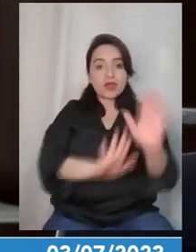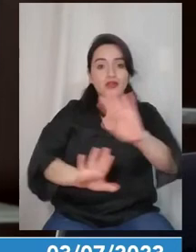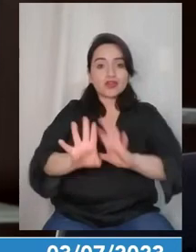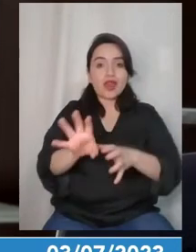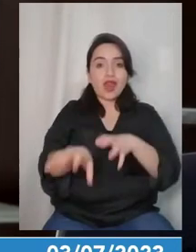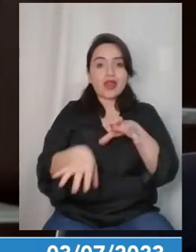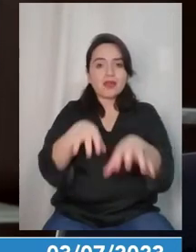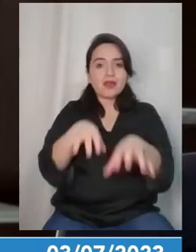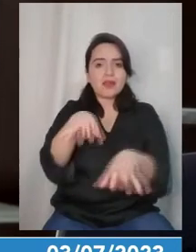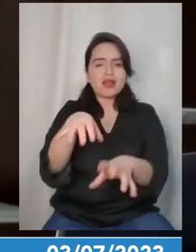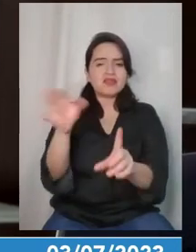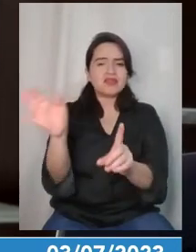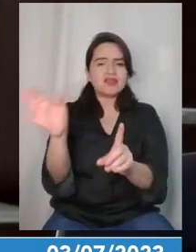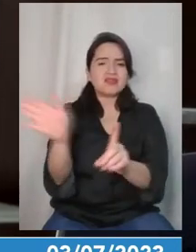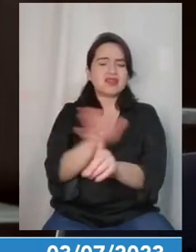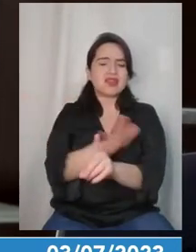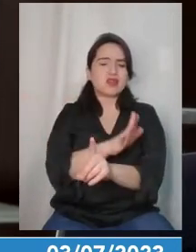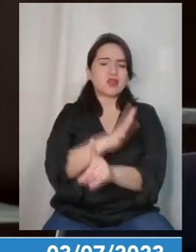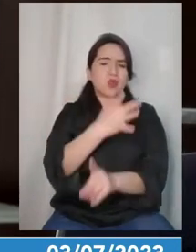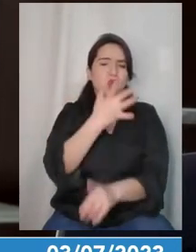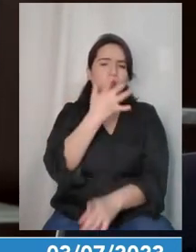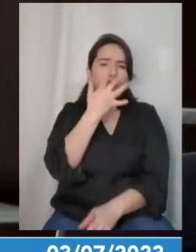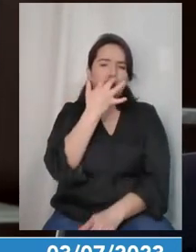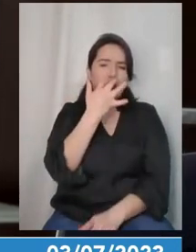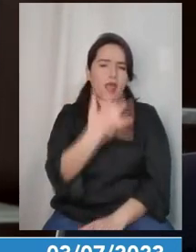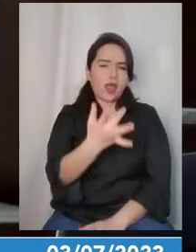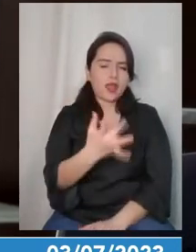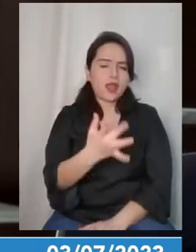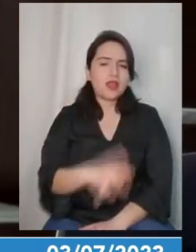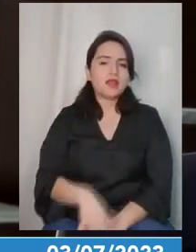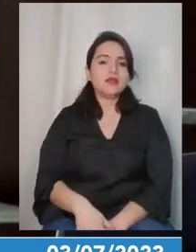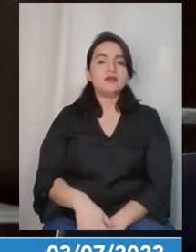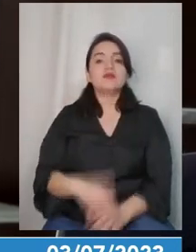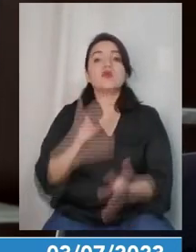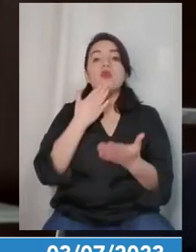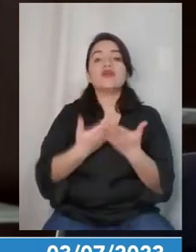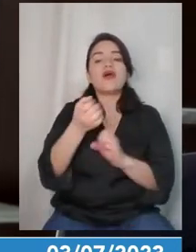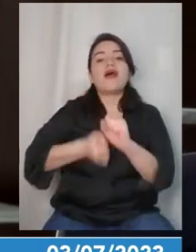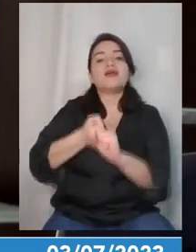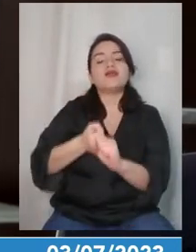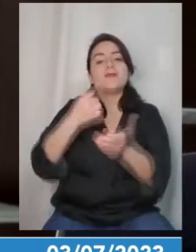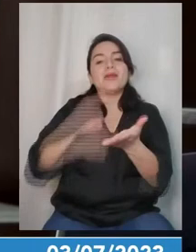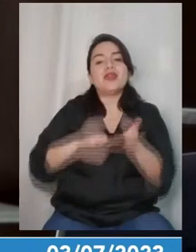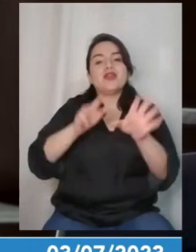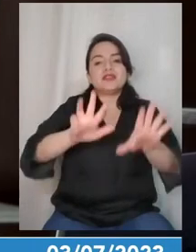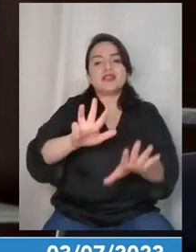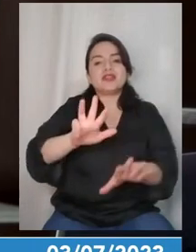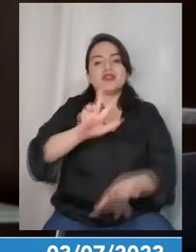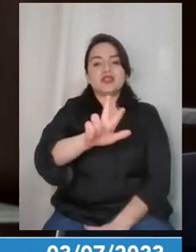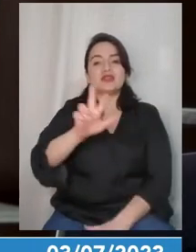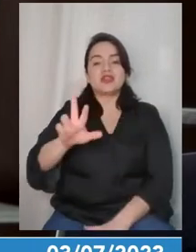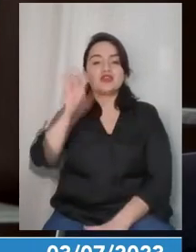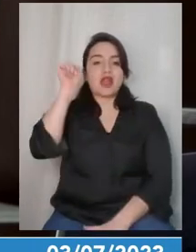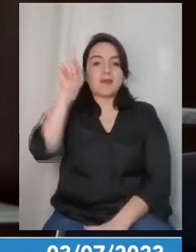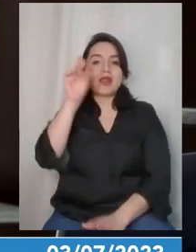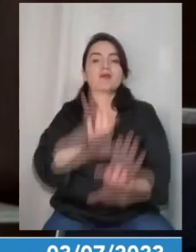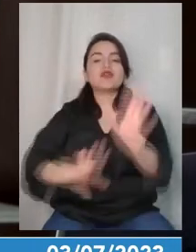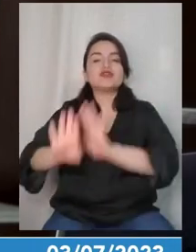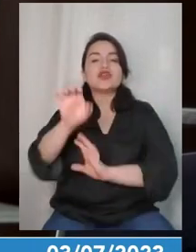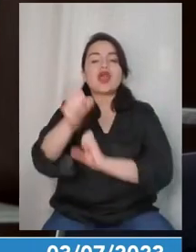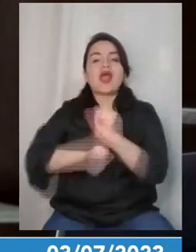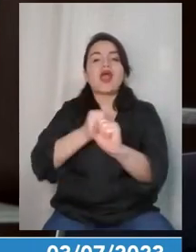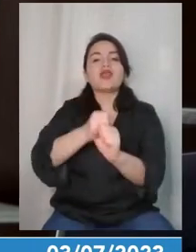crueles el año 1988. Alemania incorporó un deber estatal de protección el año 2002, y